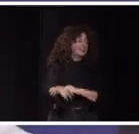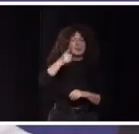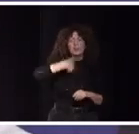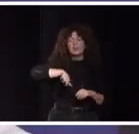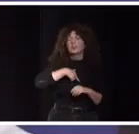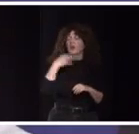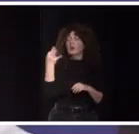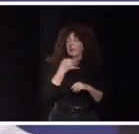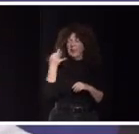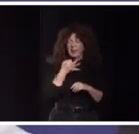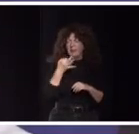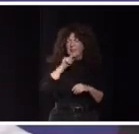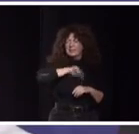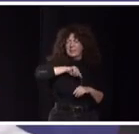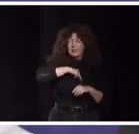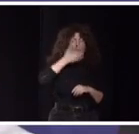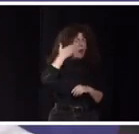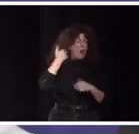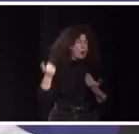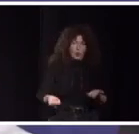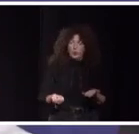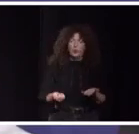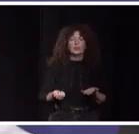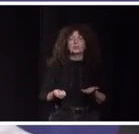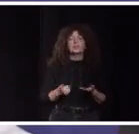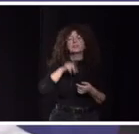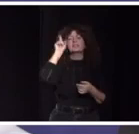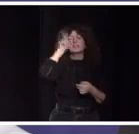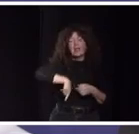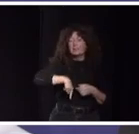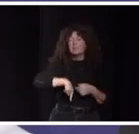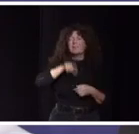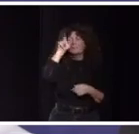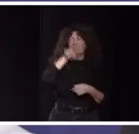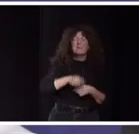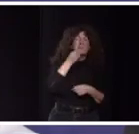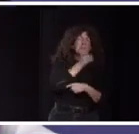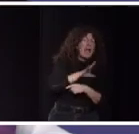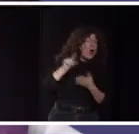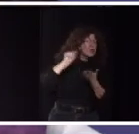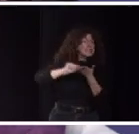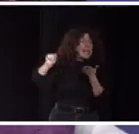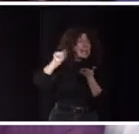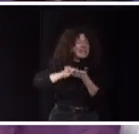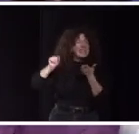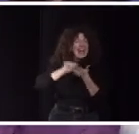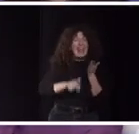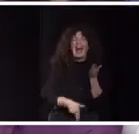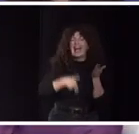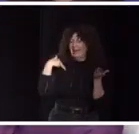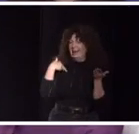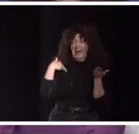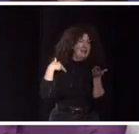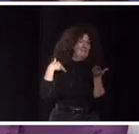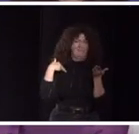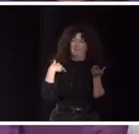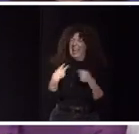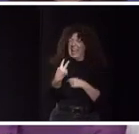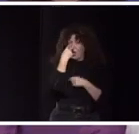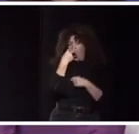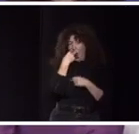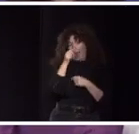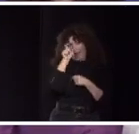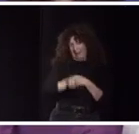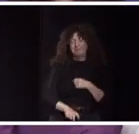Tenemos que estar muy orgullosos de tener a la mejor secretaria general posible, Jone